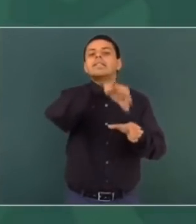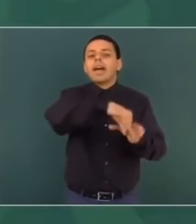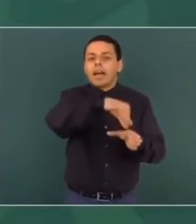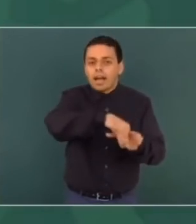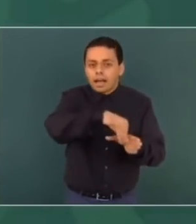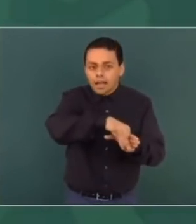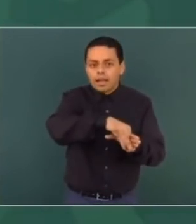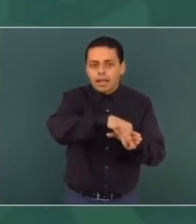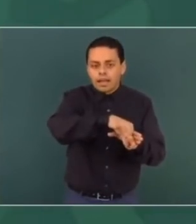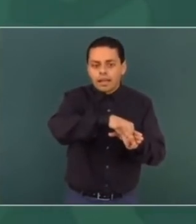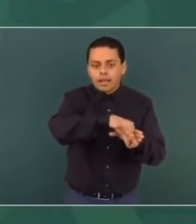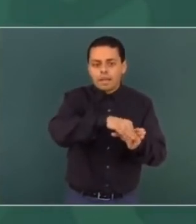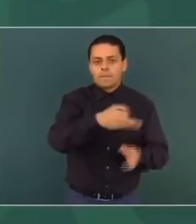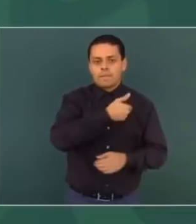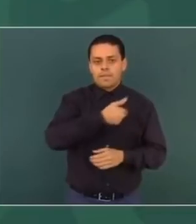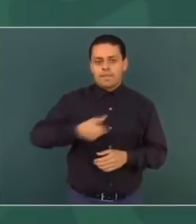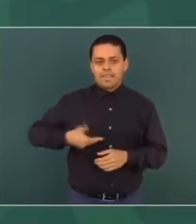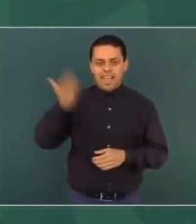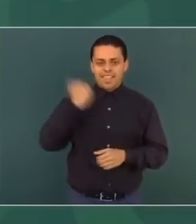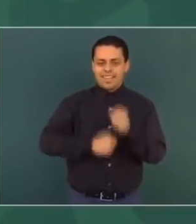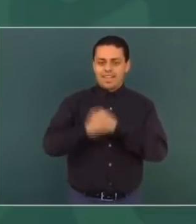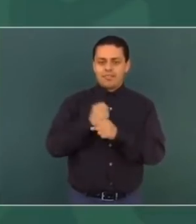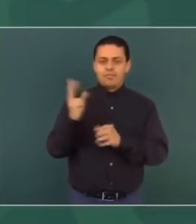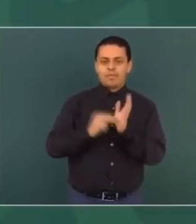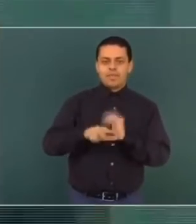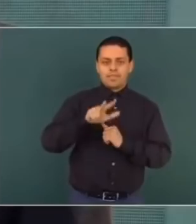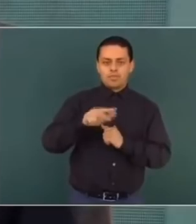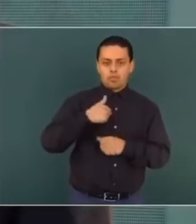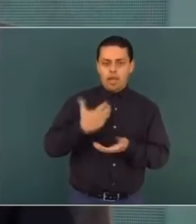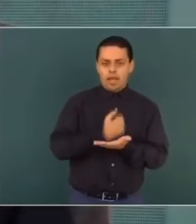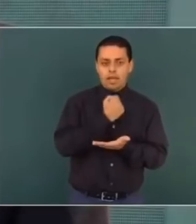presidencial del 2018.